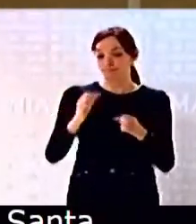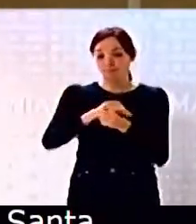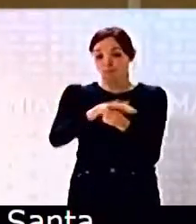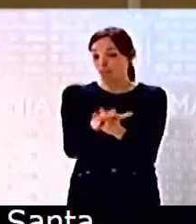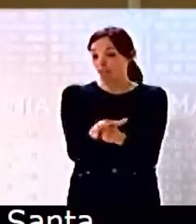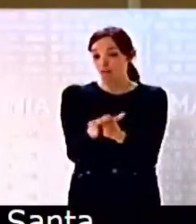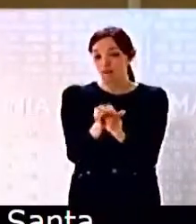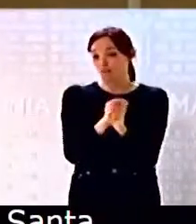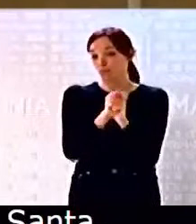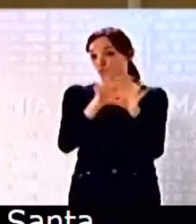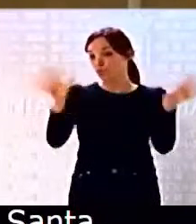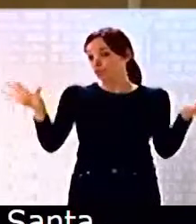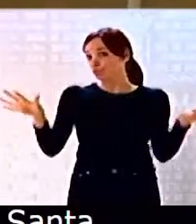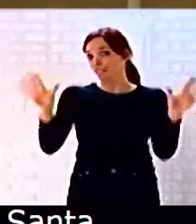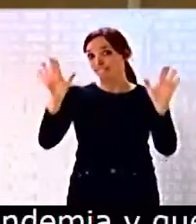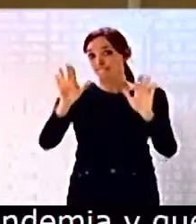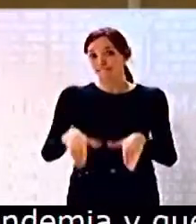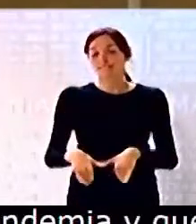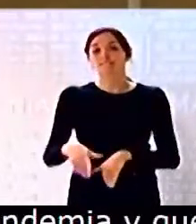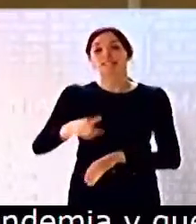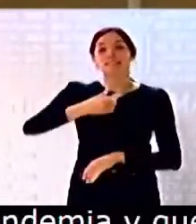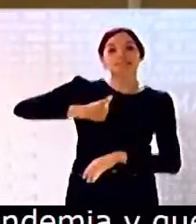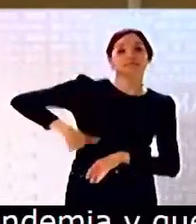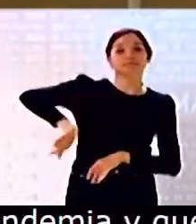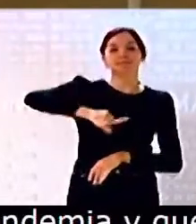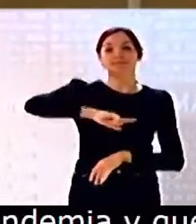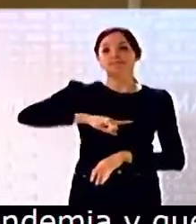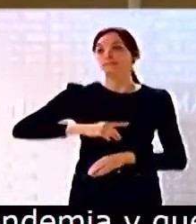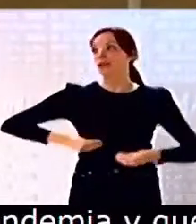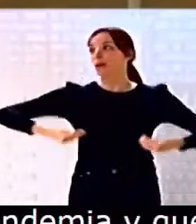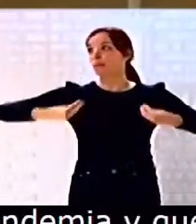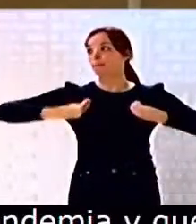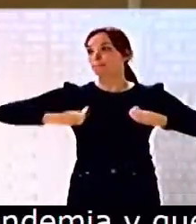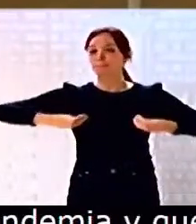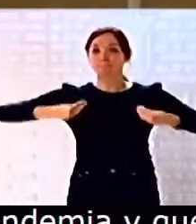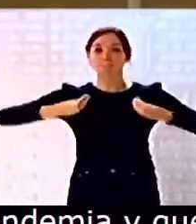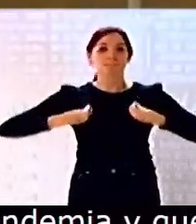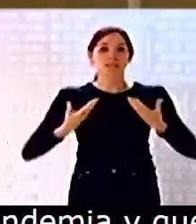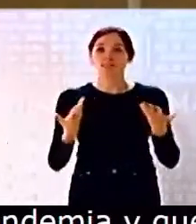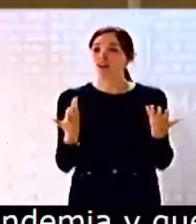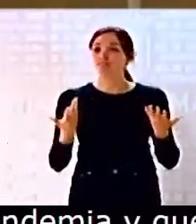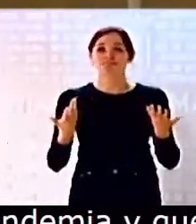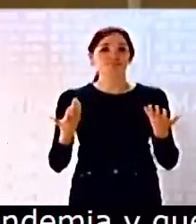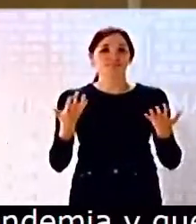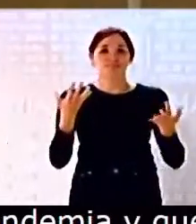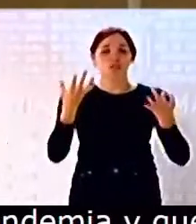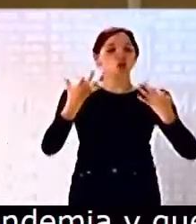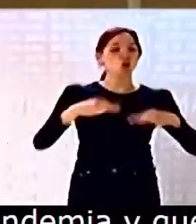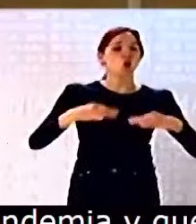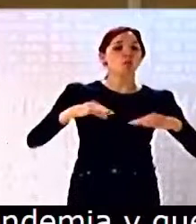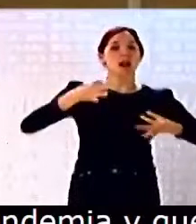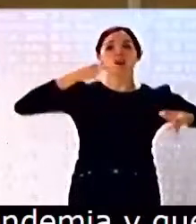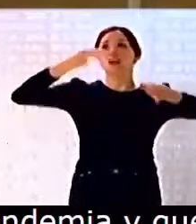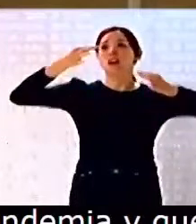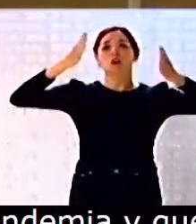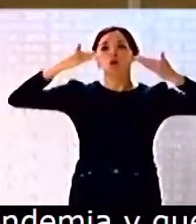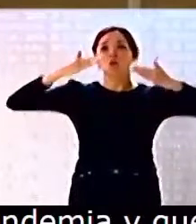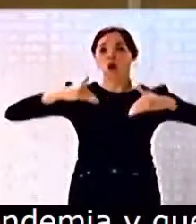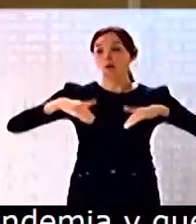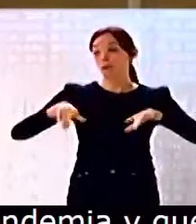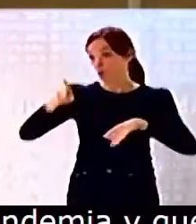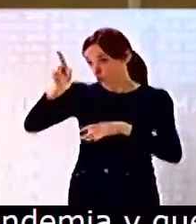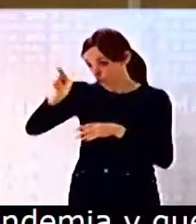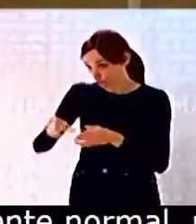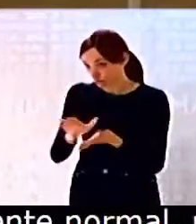esté haciendo tener esta vida que no es rigurosamente normal. Pero vamos, para su tranquilidad y